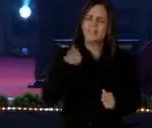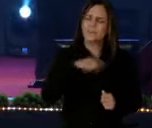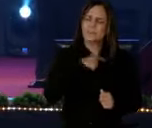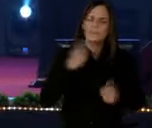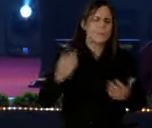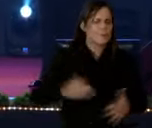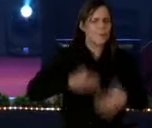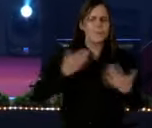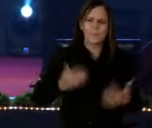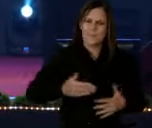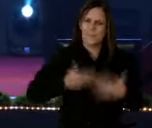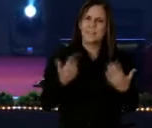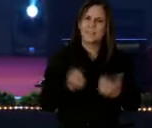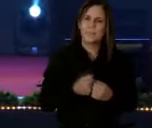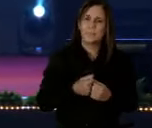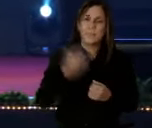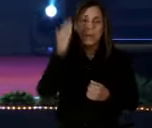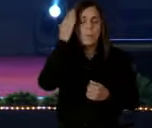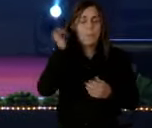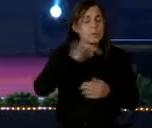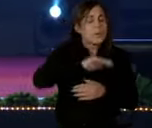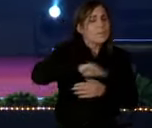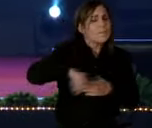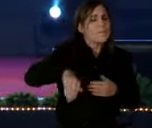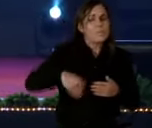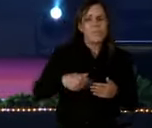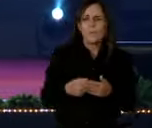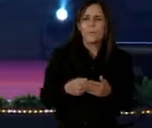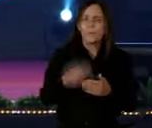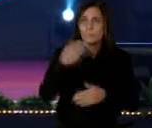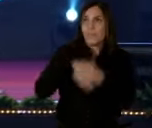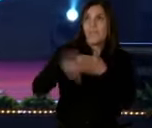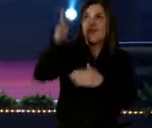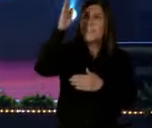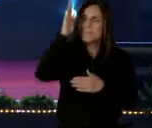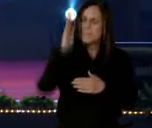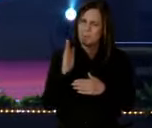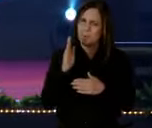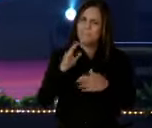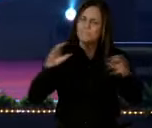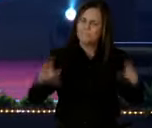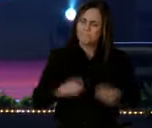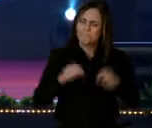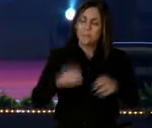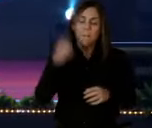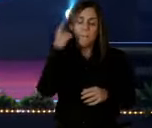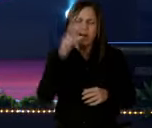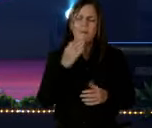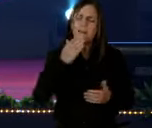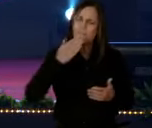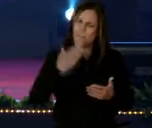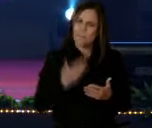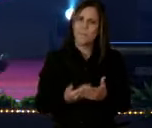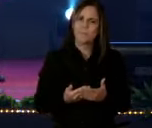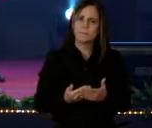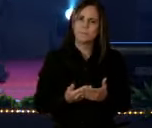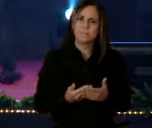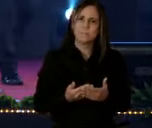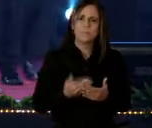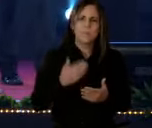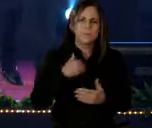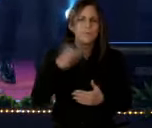Elizabeth, ¿verdad? Porque todas las cosas que pasan obran para bien, ¿verdad? Y yo puedo dar fe de todo lo que está pasando y cómo